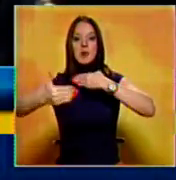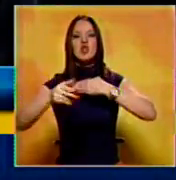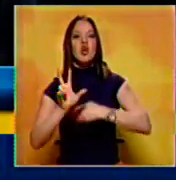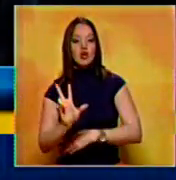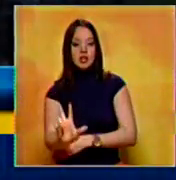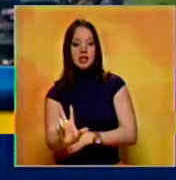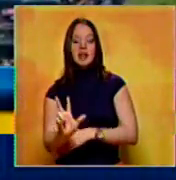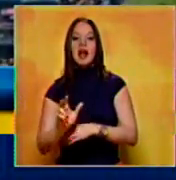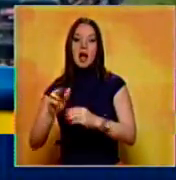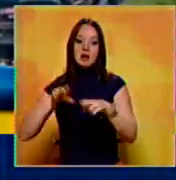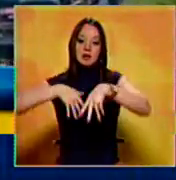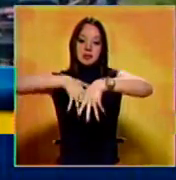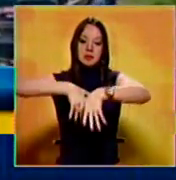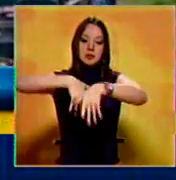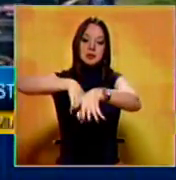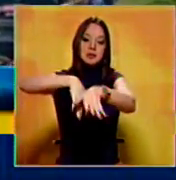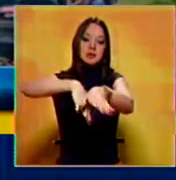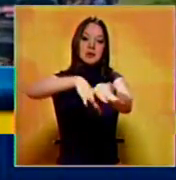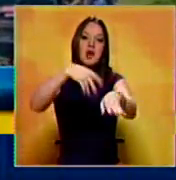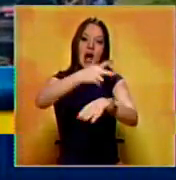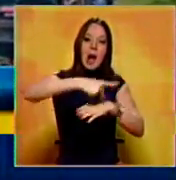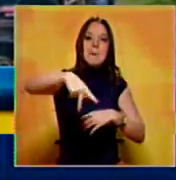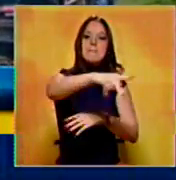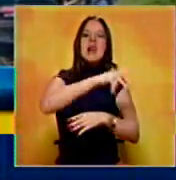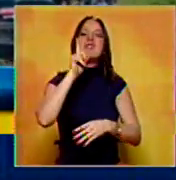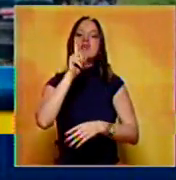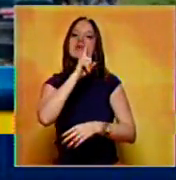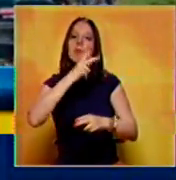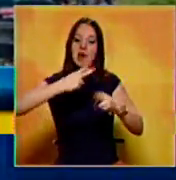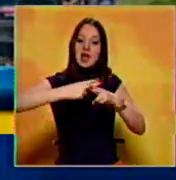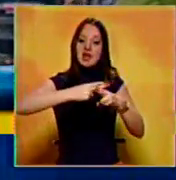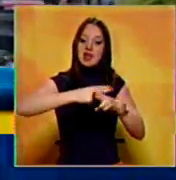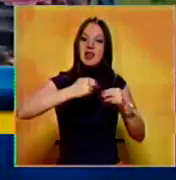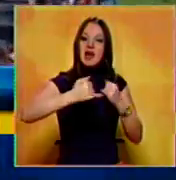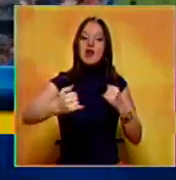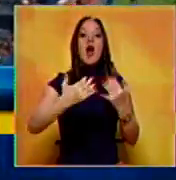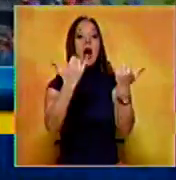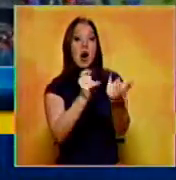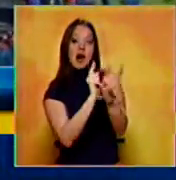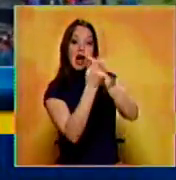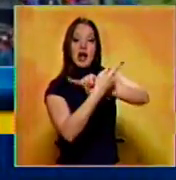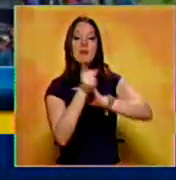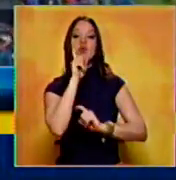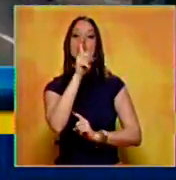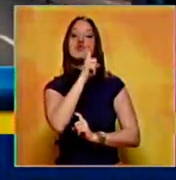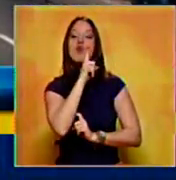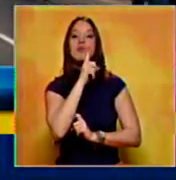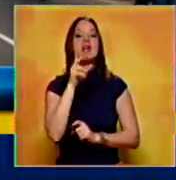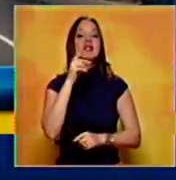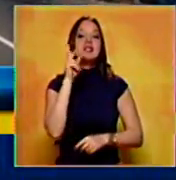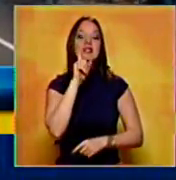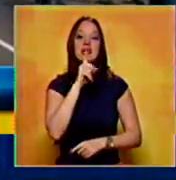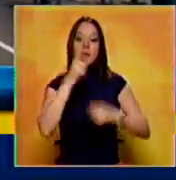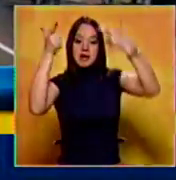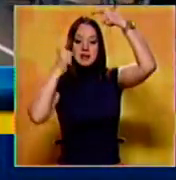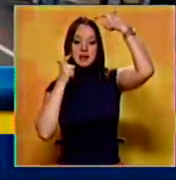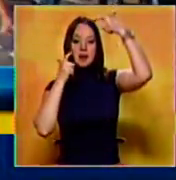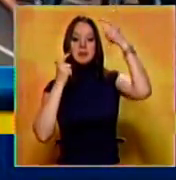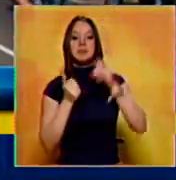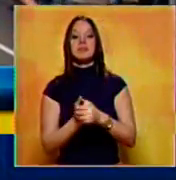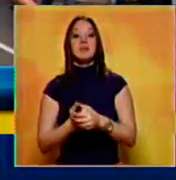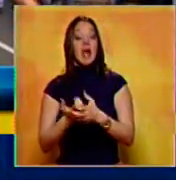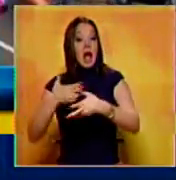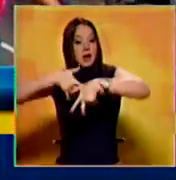de Sidor hasta llegar a la Plaza del Hierro, conocida ahora como Plaza Hugo Chávez, sin ningún contratiempo. Mientras tanto, la